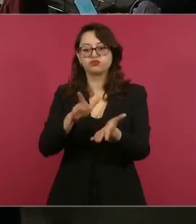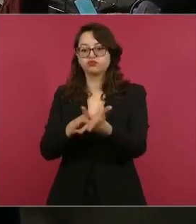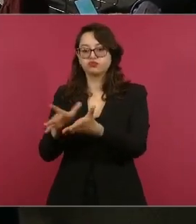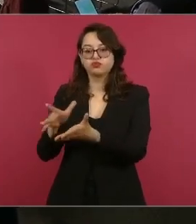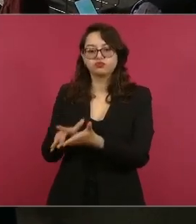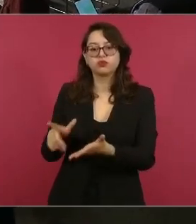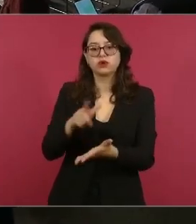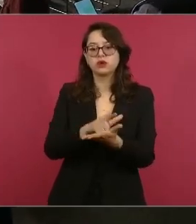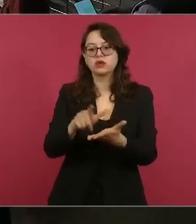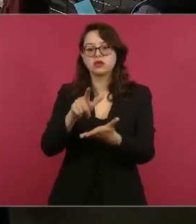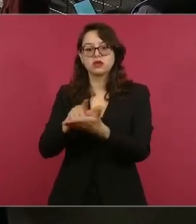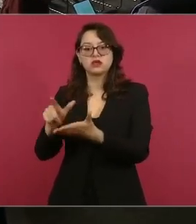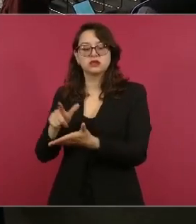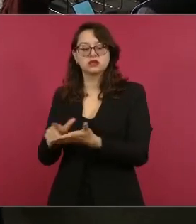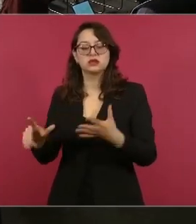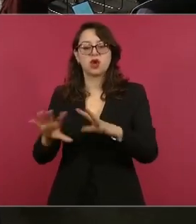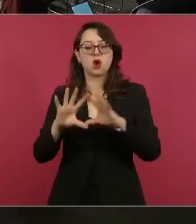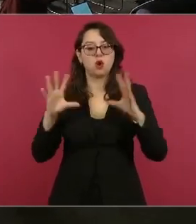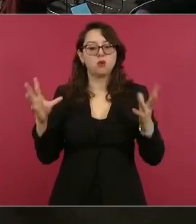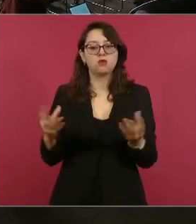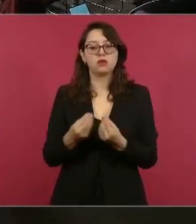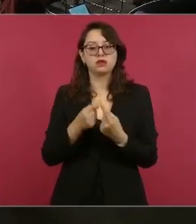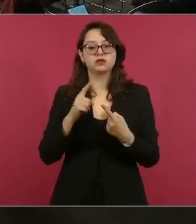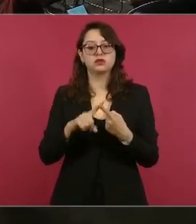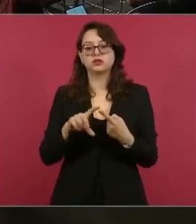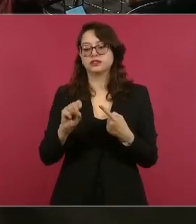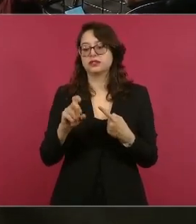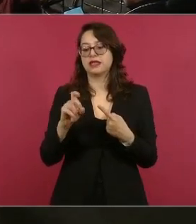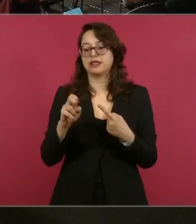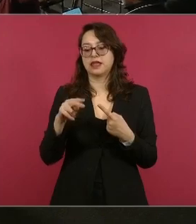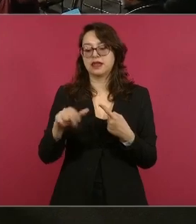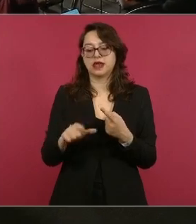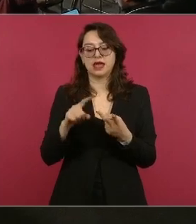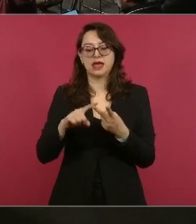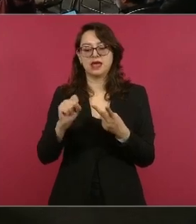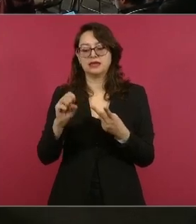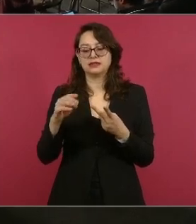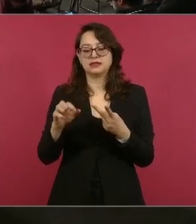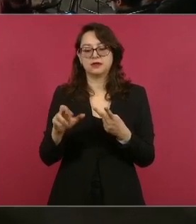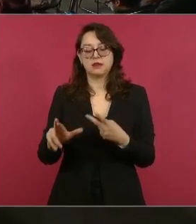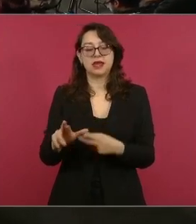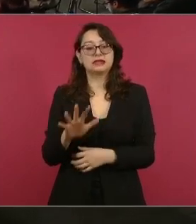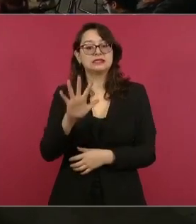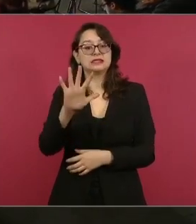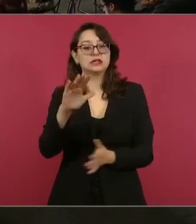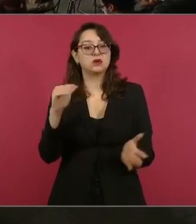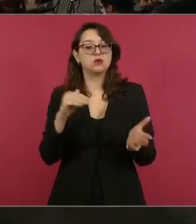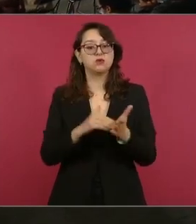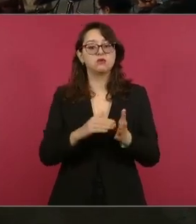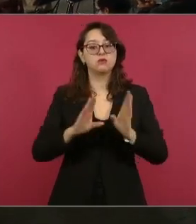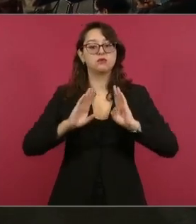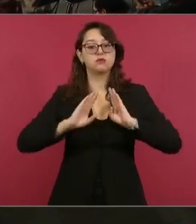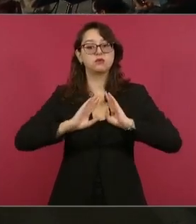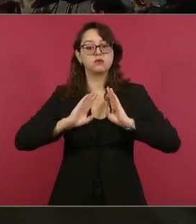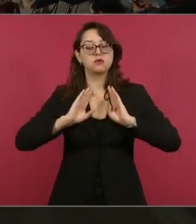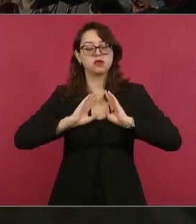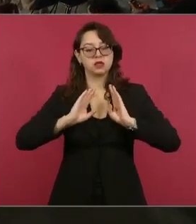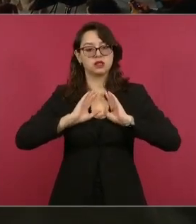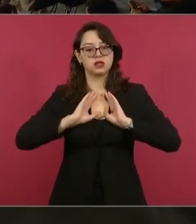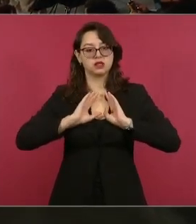las secretarías de defensa y de marina, son 5,000 elementos de